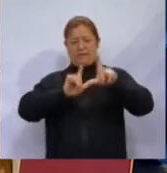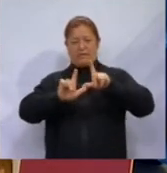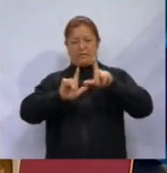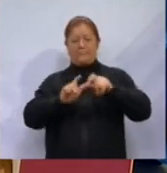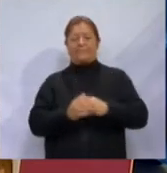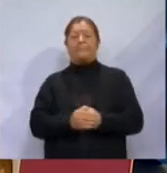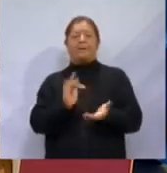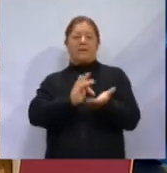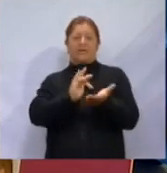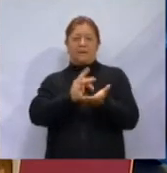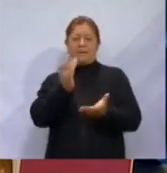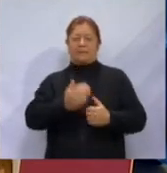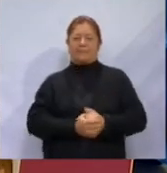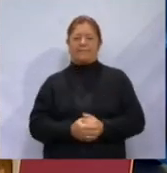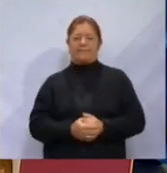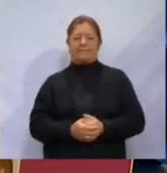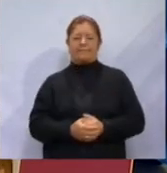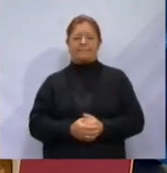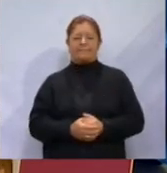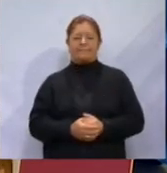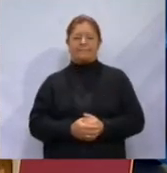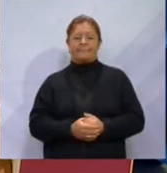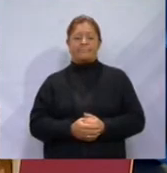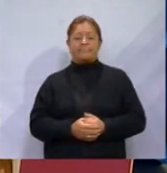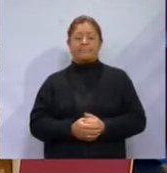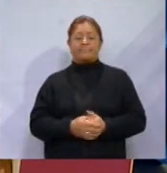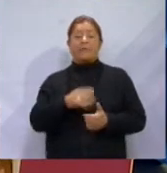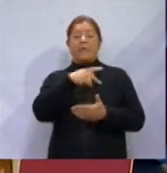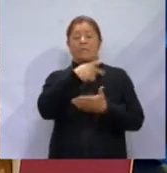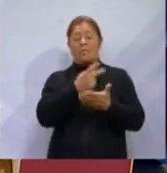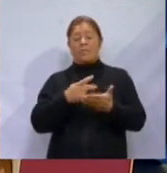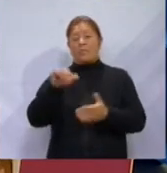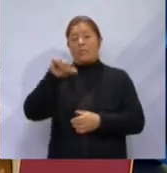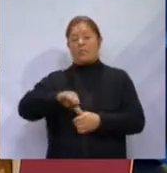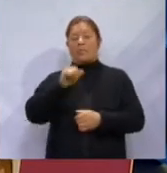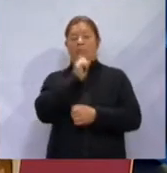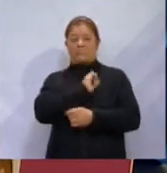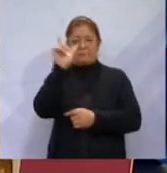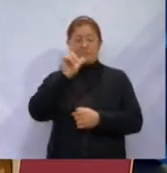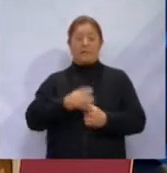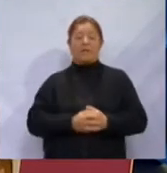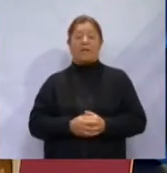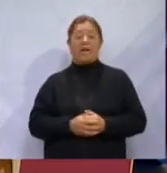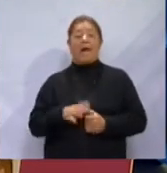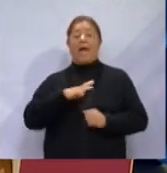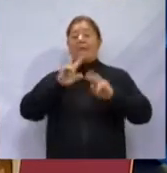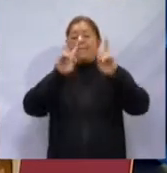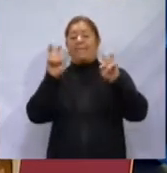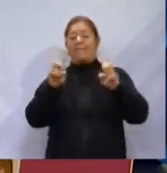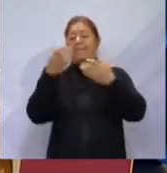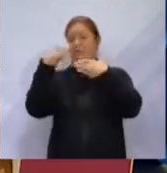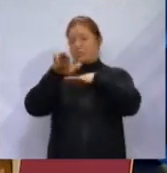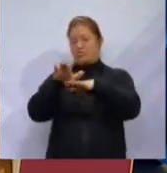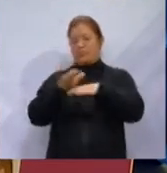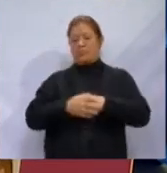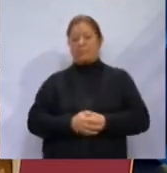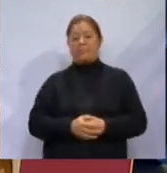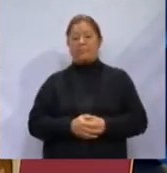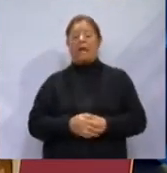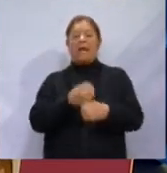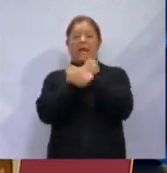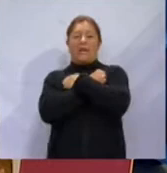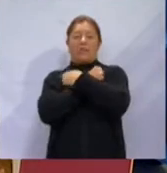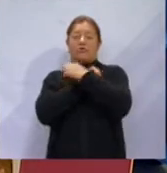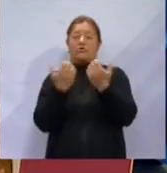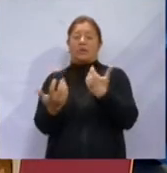mexicana. Gracias. El programa del día de hoy es muy especial, ya que abordaremos el tema sobre educación